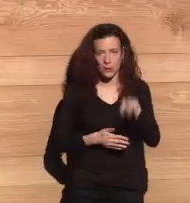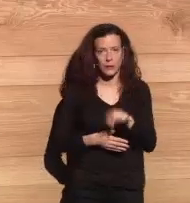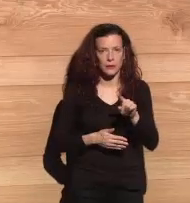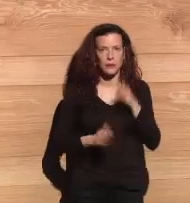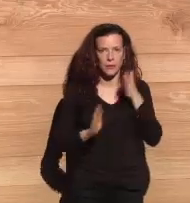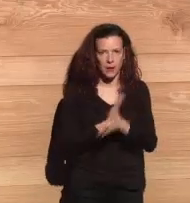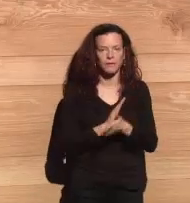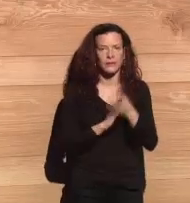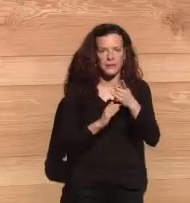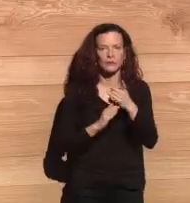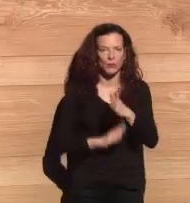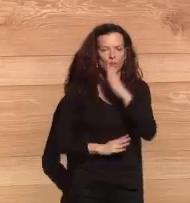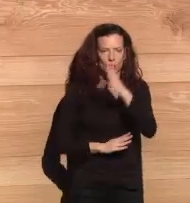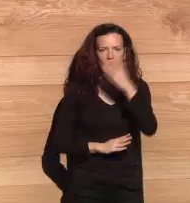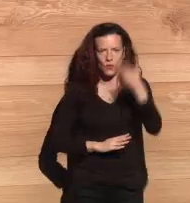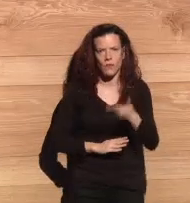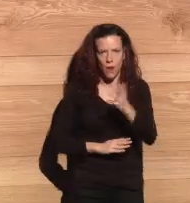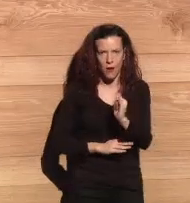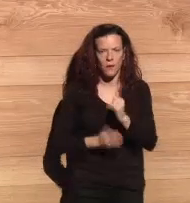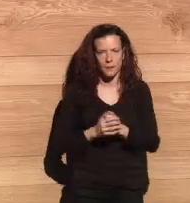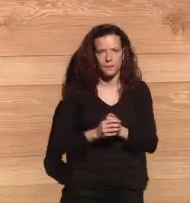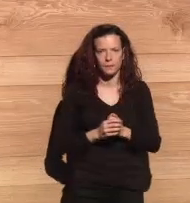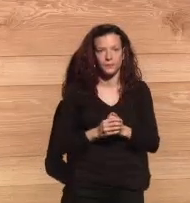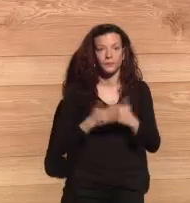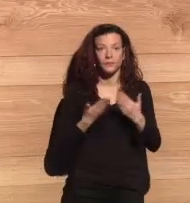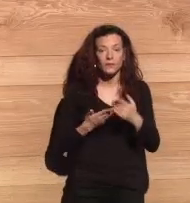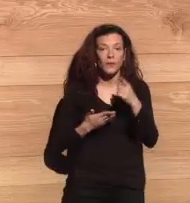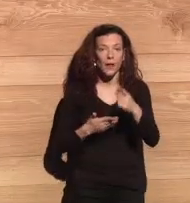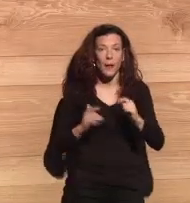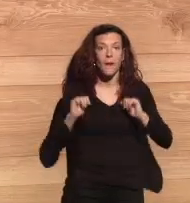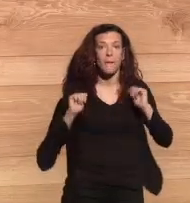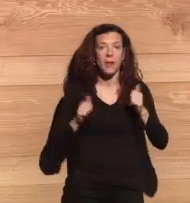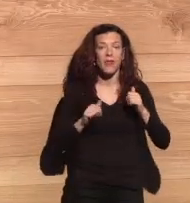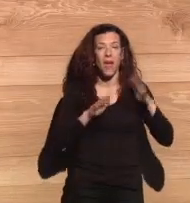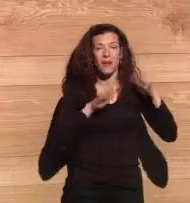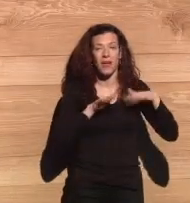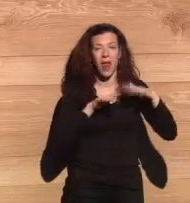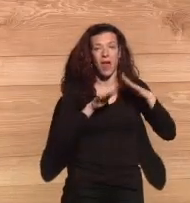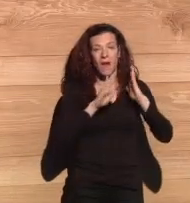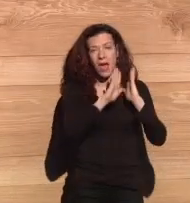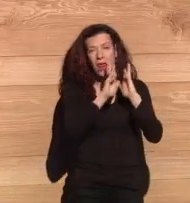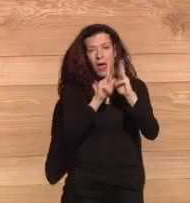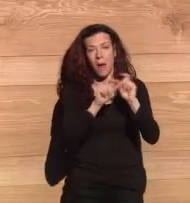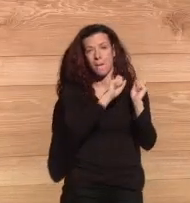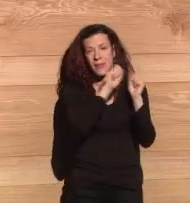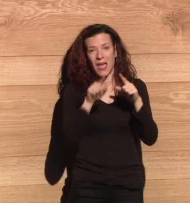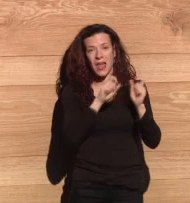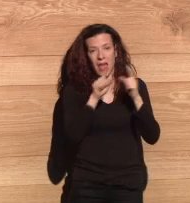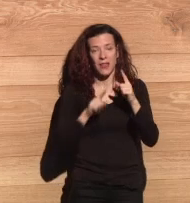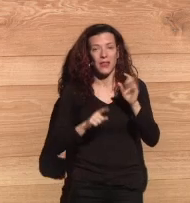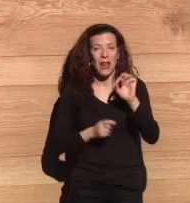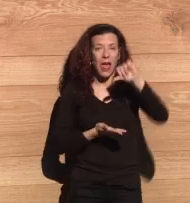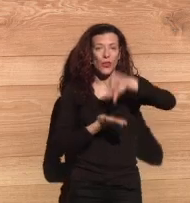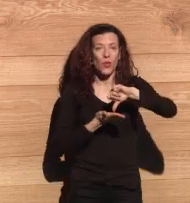porque hay una razón muy fuerte. Entonces, ahí fue cuando empieza la caravana migrante, ahí en el estado de Chiapas.